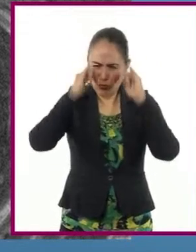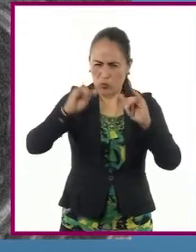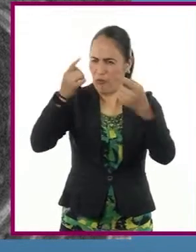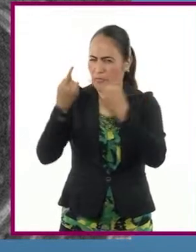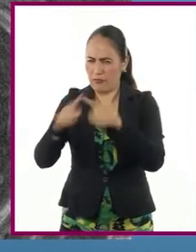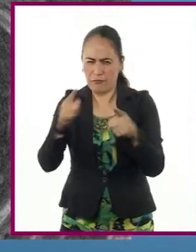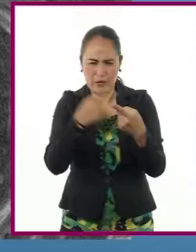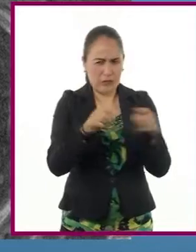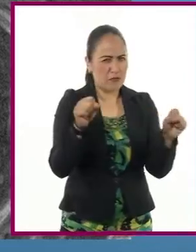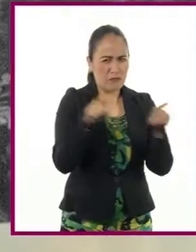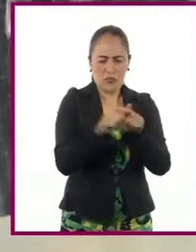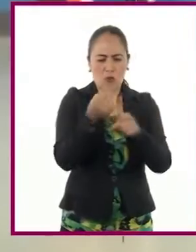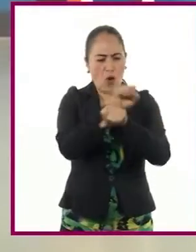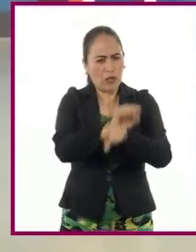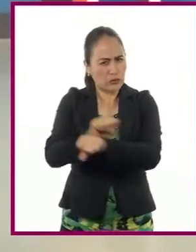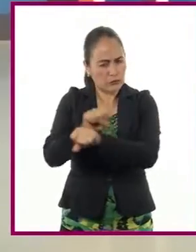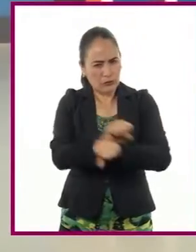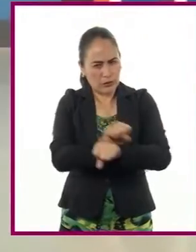encomendados.